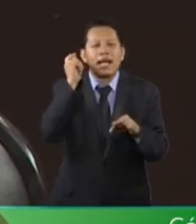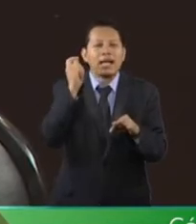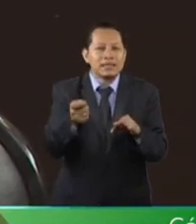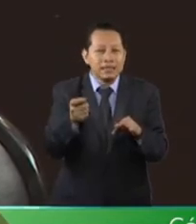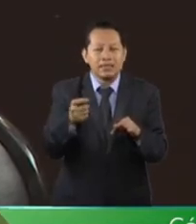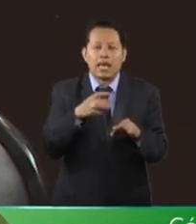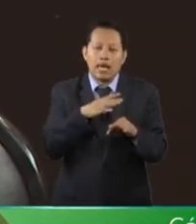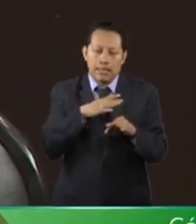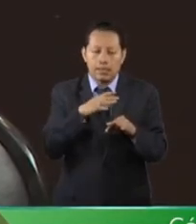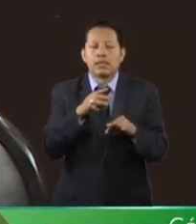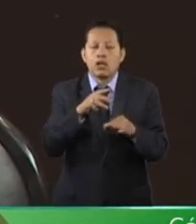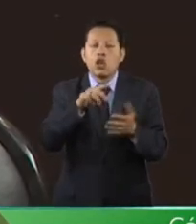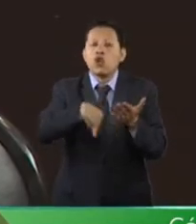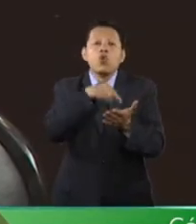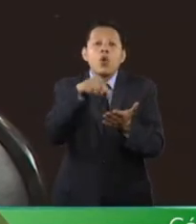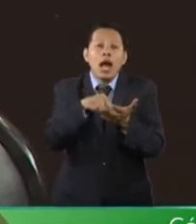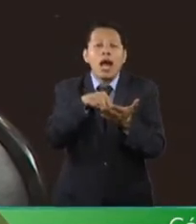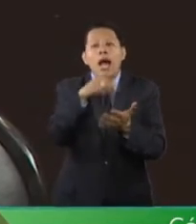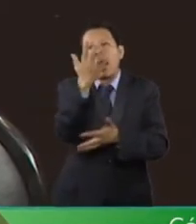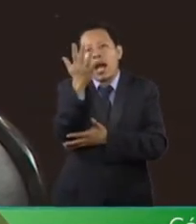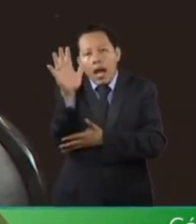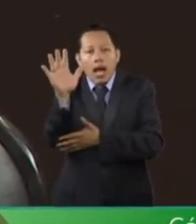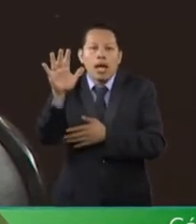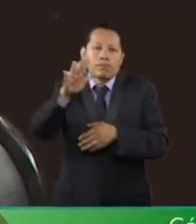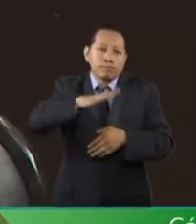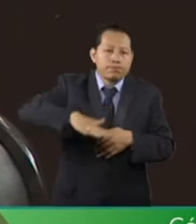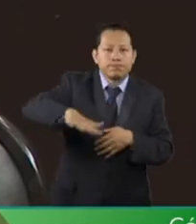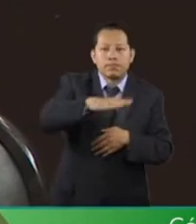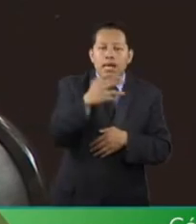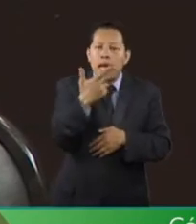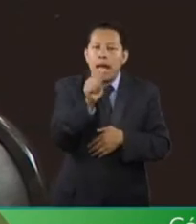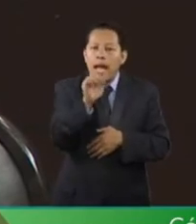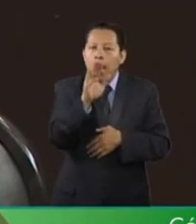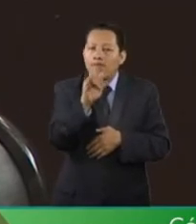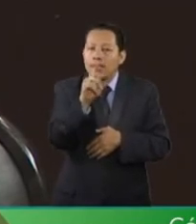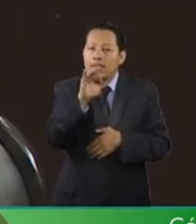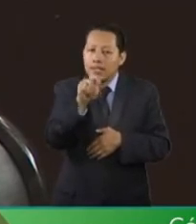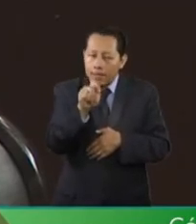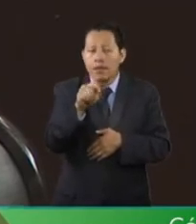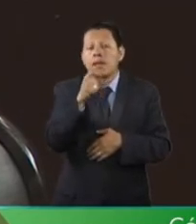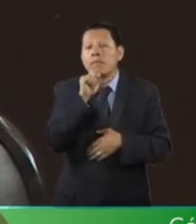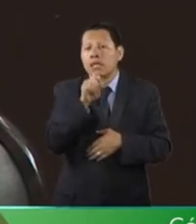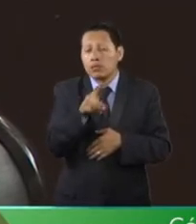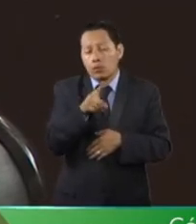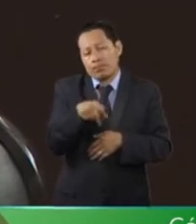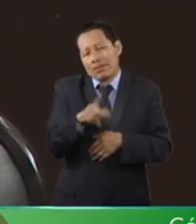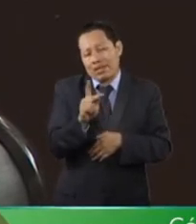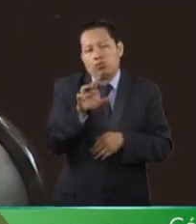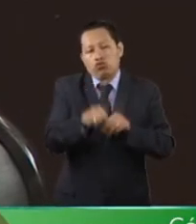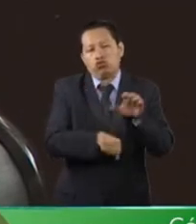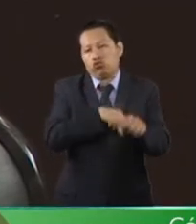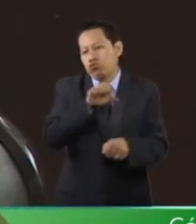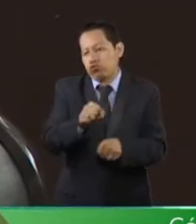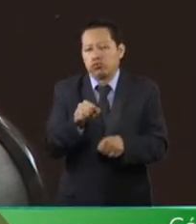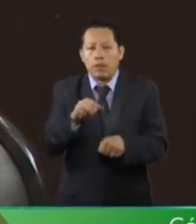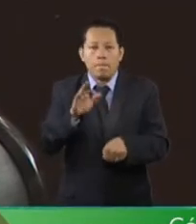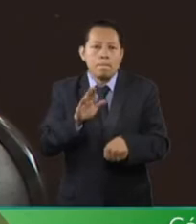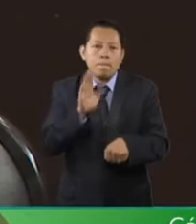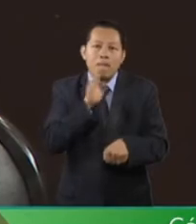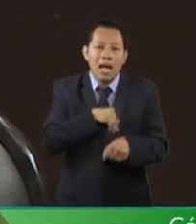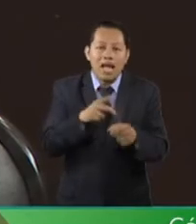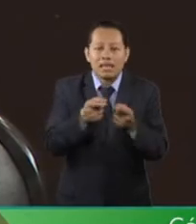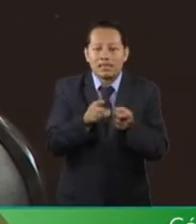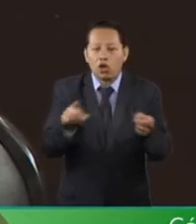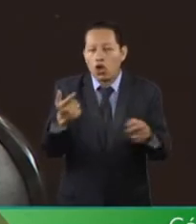el hábitat y mediante la exclusión, el despojo y el mal llamado desarrollo económico hacemos invisibles